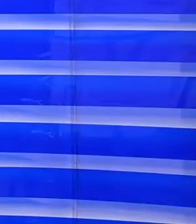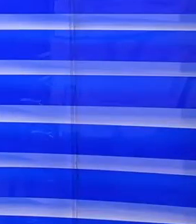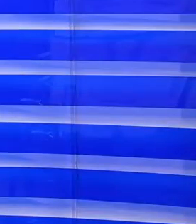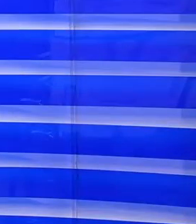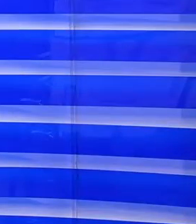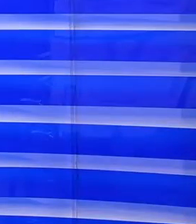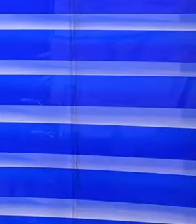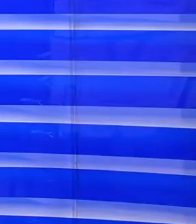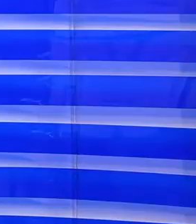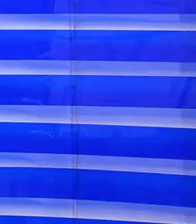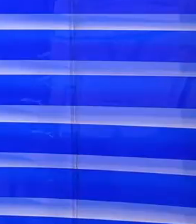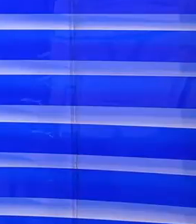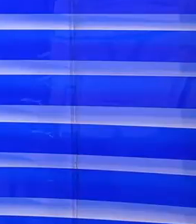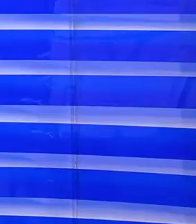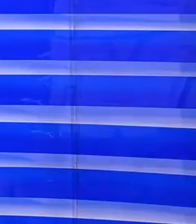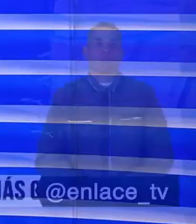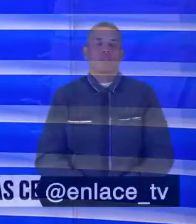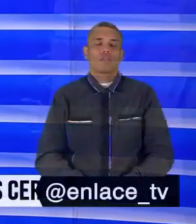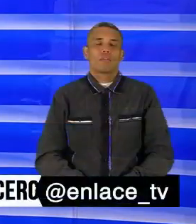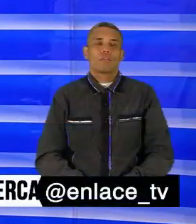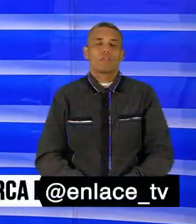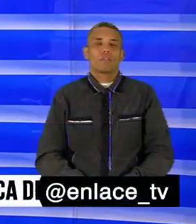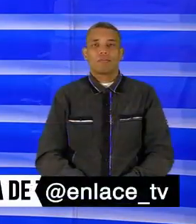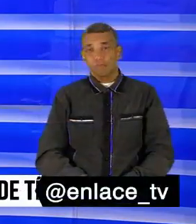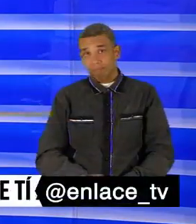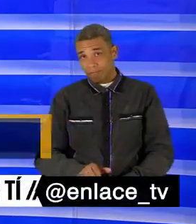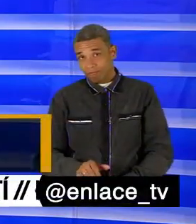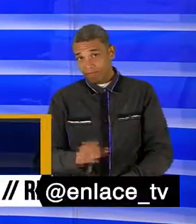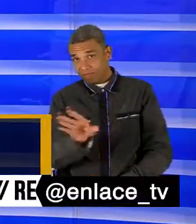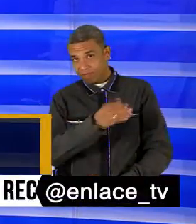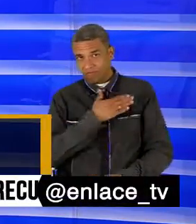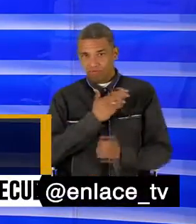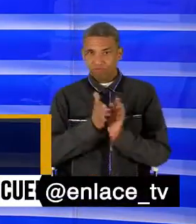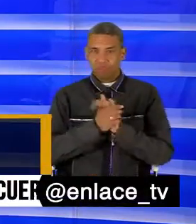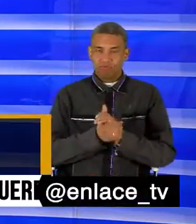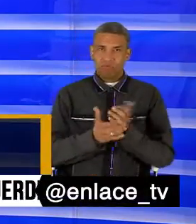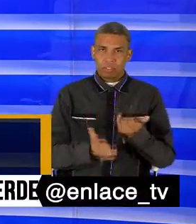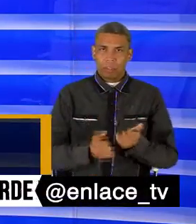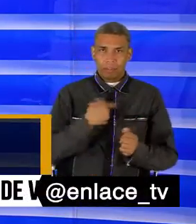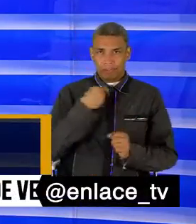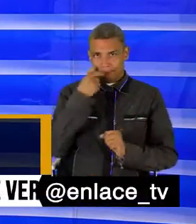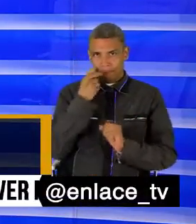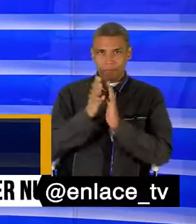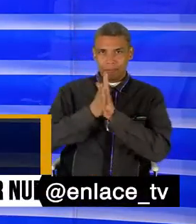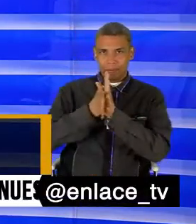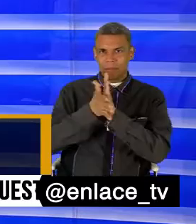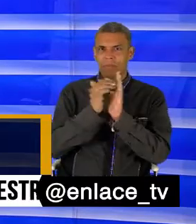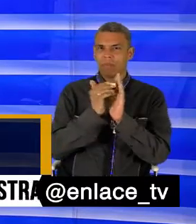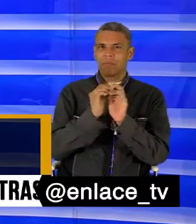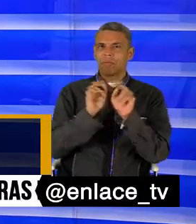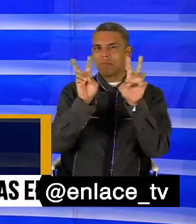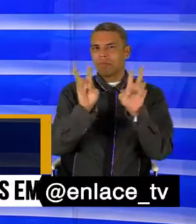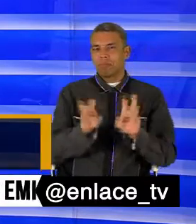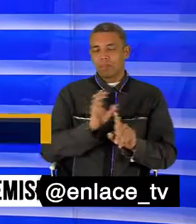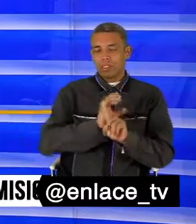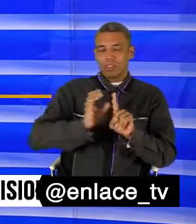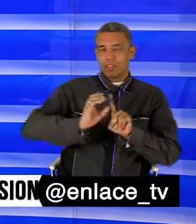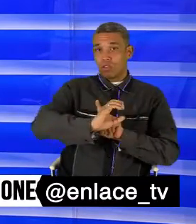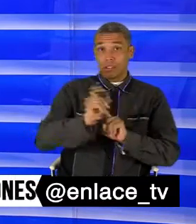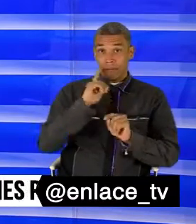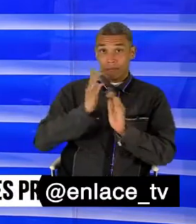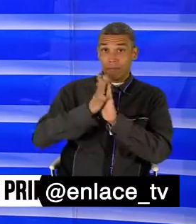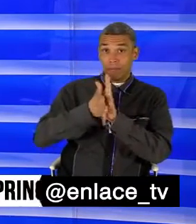Hola, ¿qué tal? Feliz martes para todos. Bienvenidos a la información cultural de Enlace Noticias. Iniciamos en La Mira contándoles que un joven